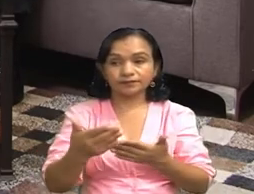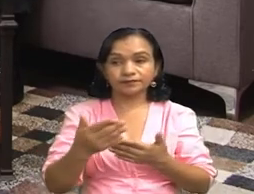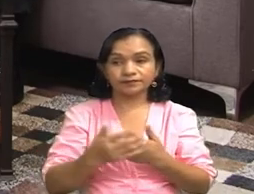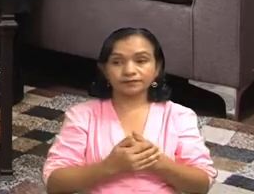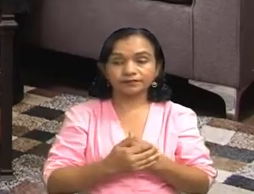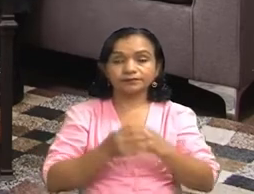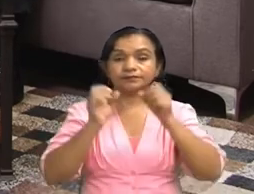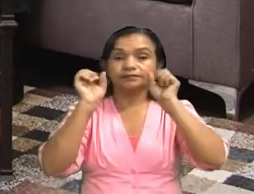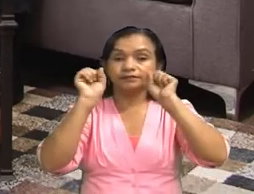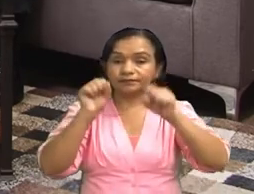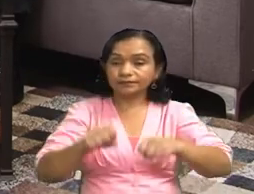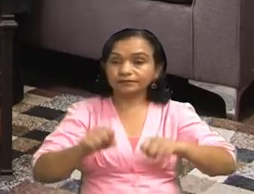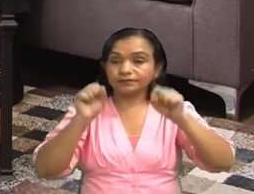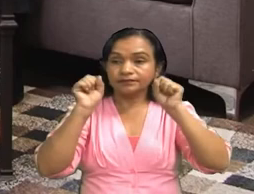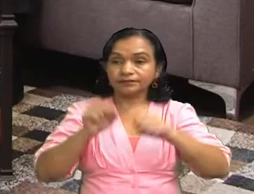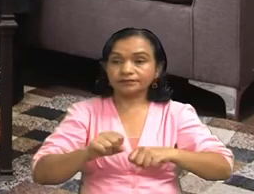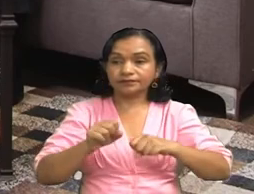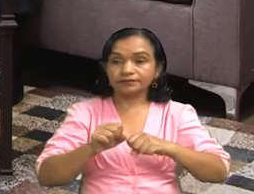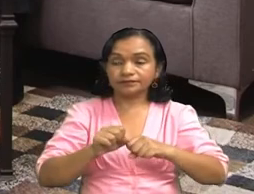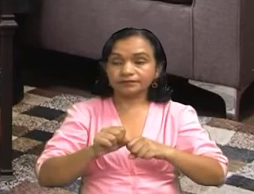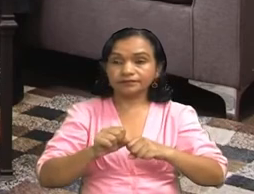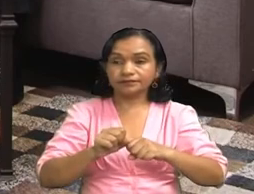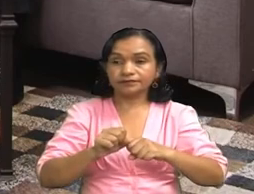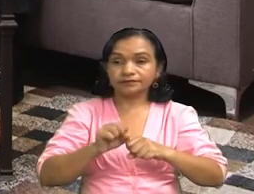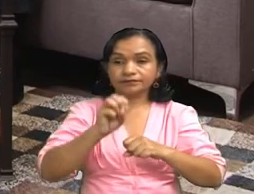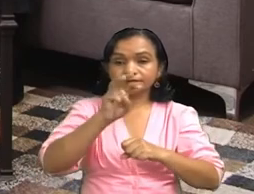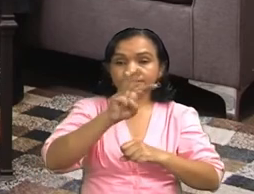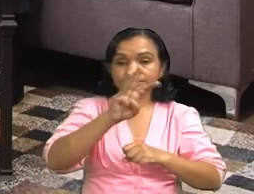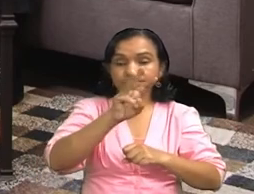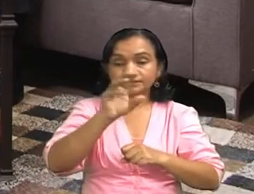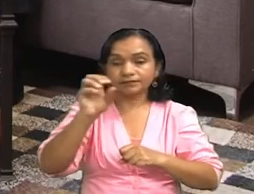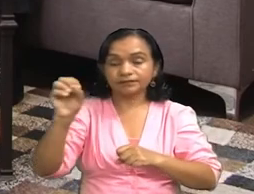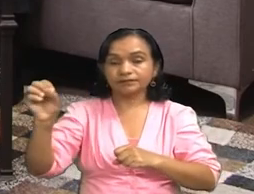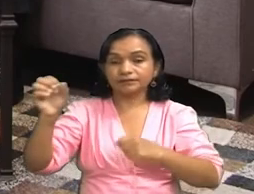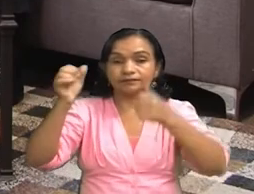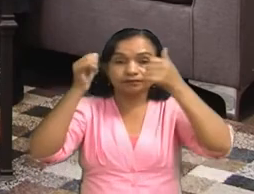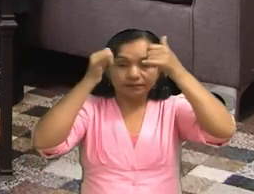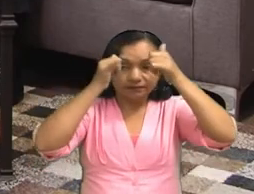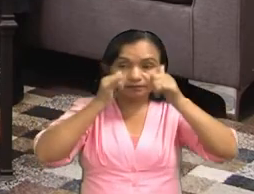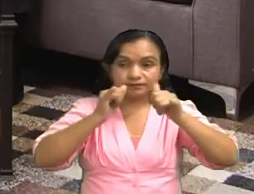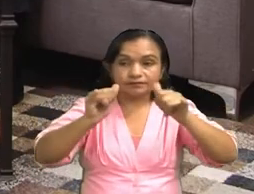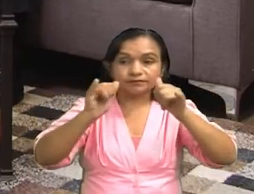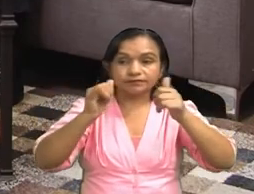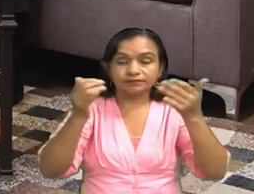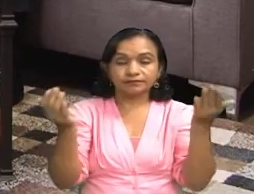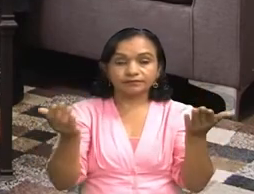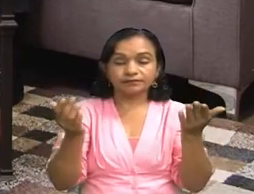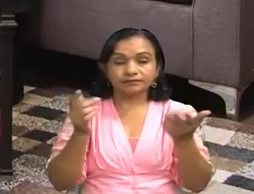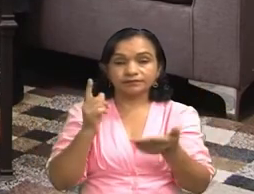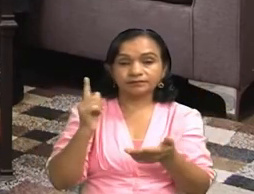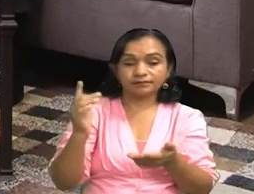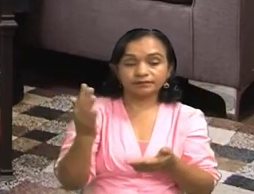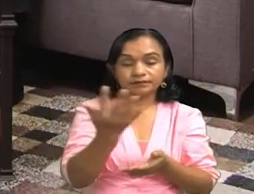tienen capacidad. En primer muestreo, 300 redes. Vamos con 300 redes porque nos toca supervisar todo